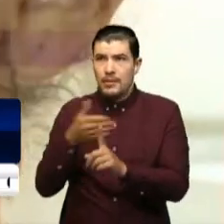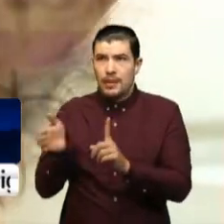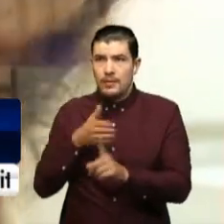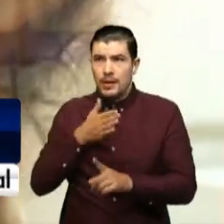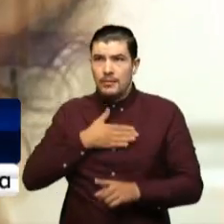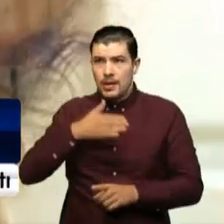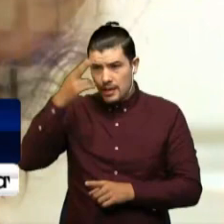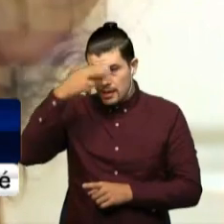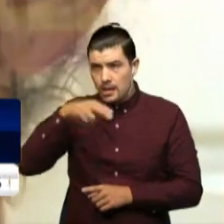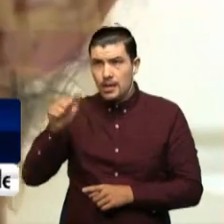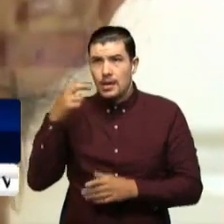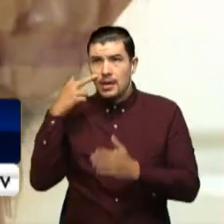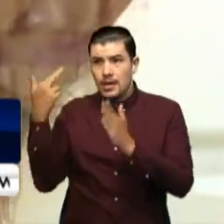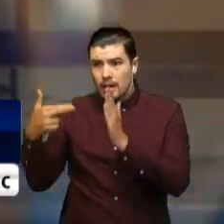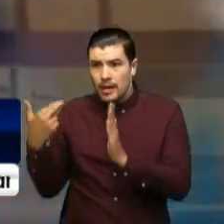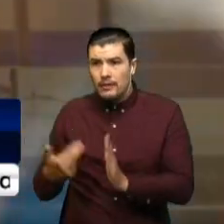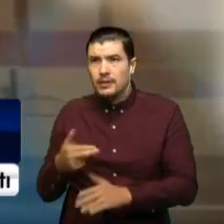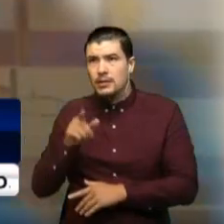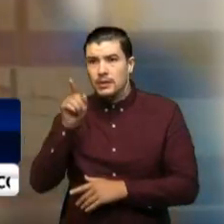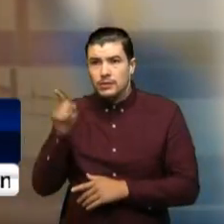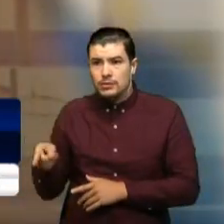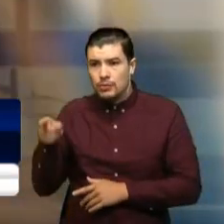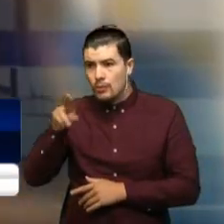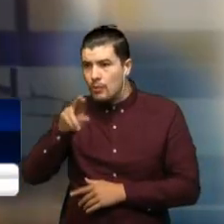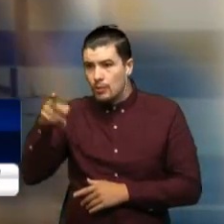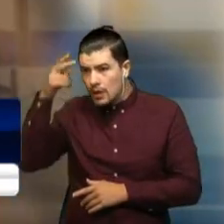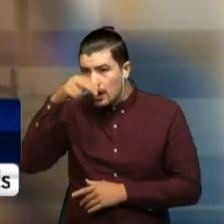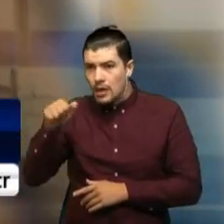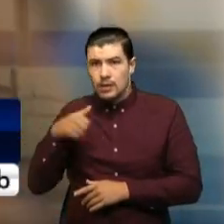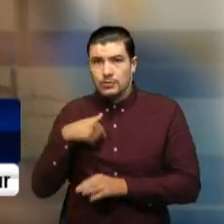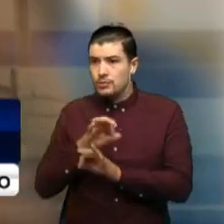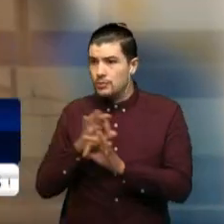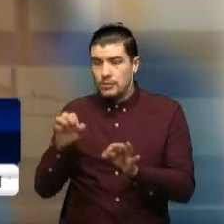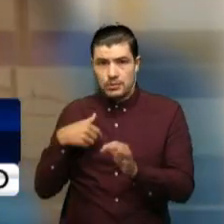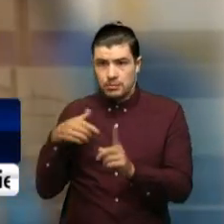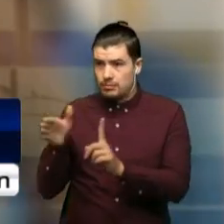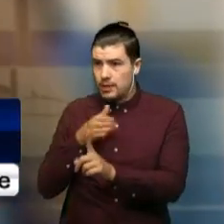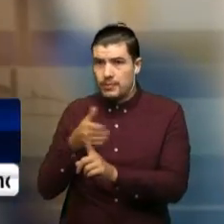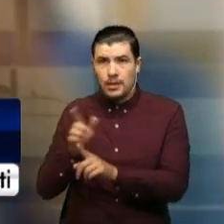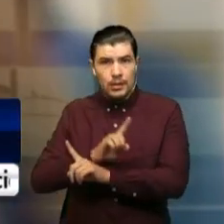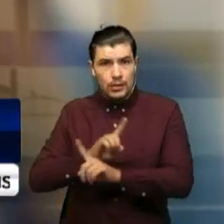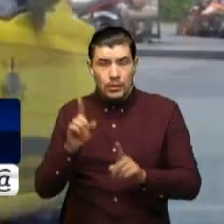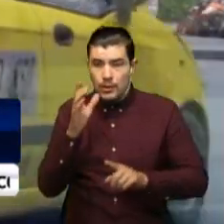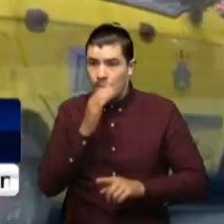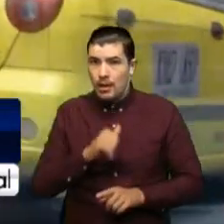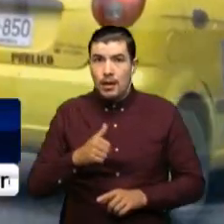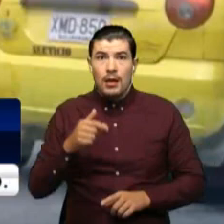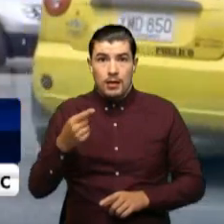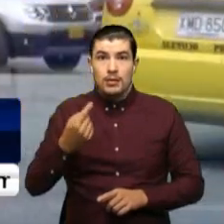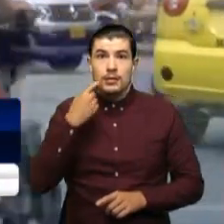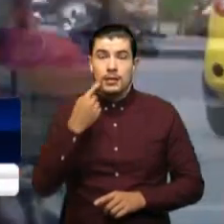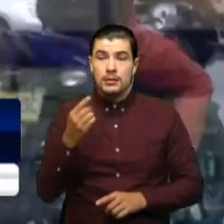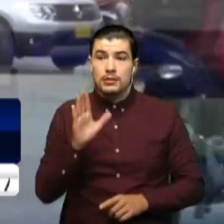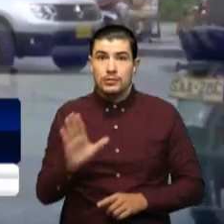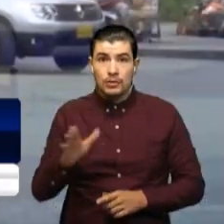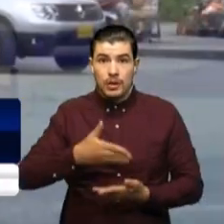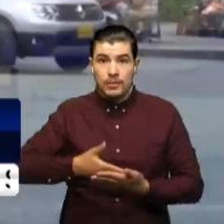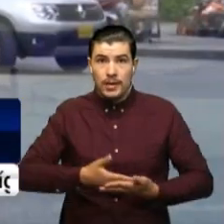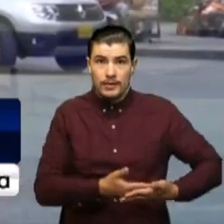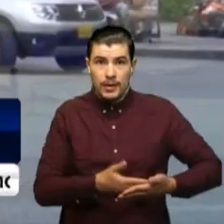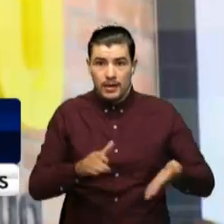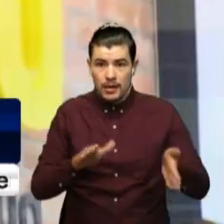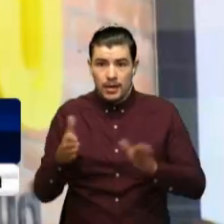realizará mi otra hija el señor la golpeaba o le pegaban ahora ella asegura que el día en el que la bebé murió